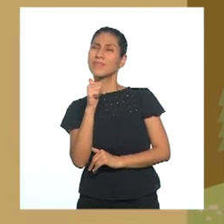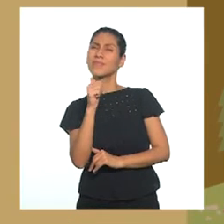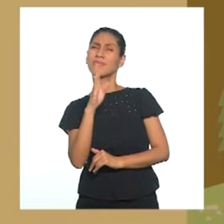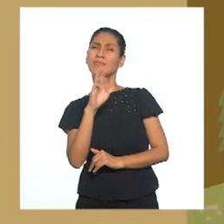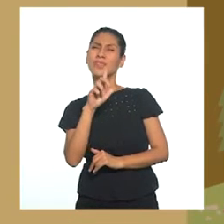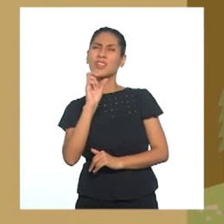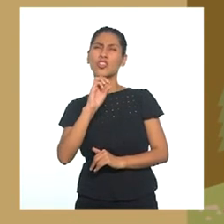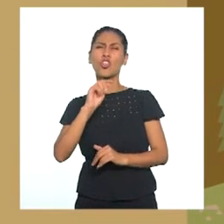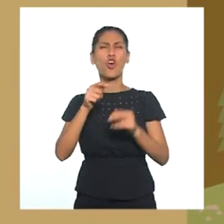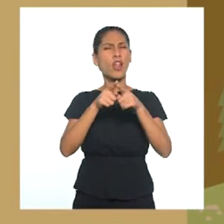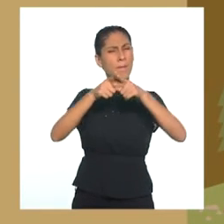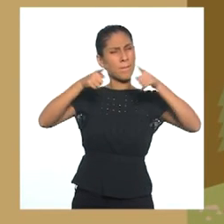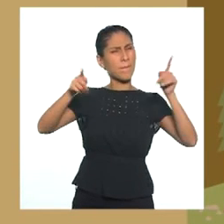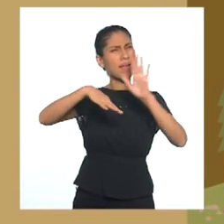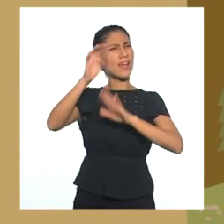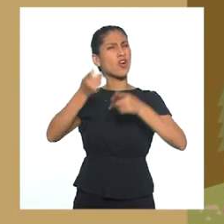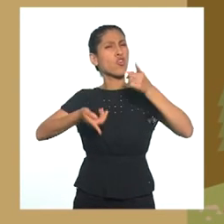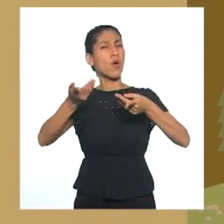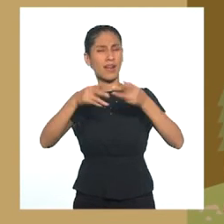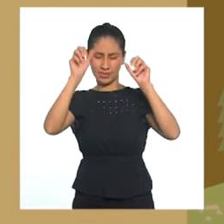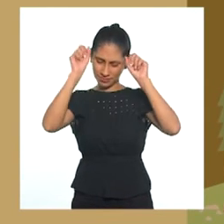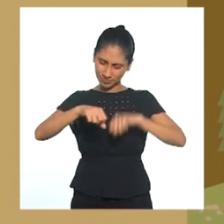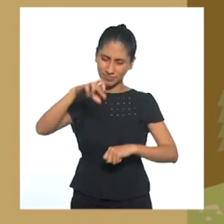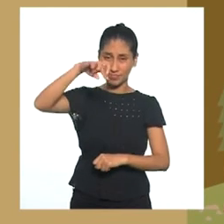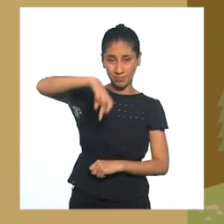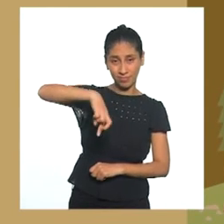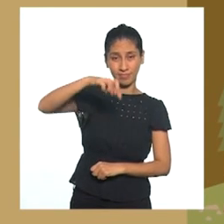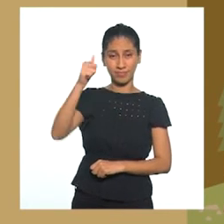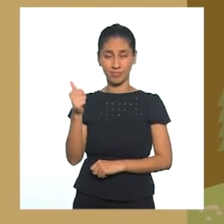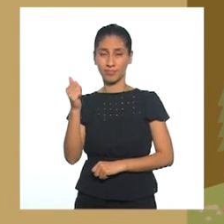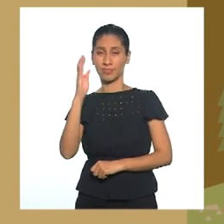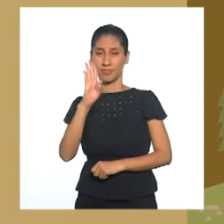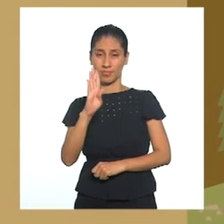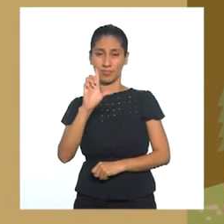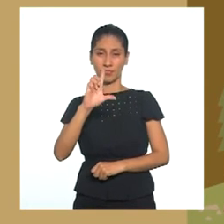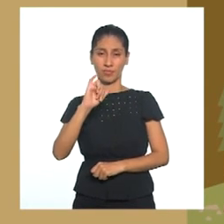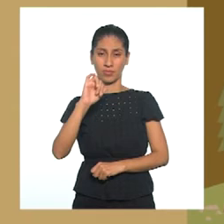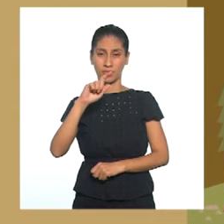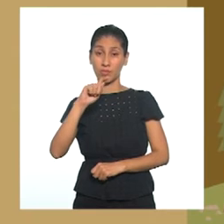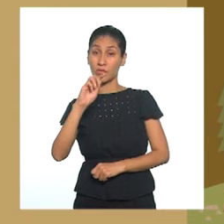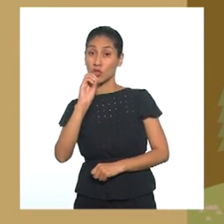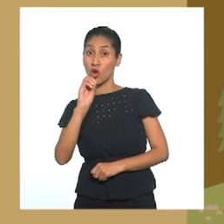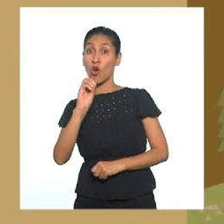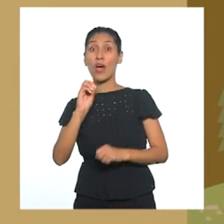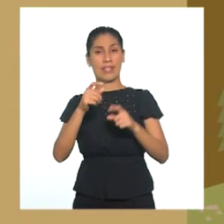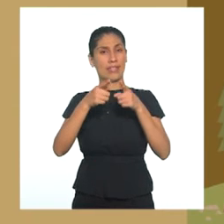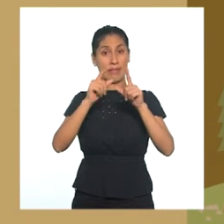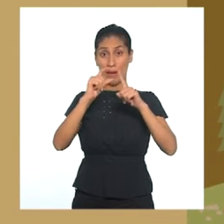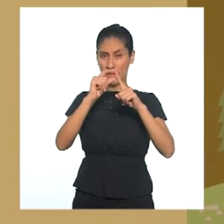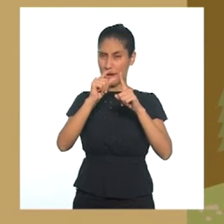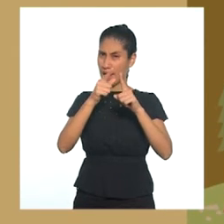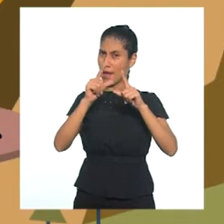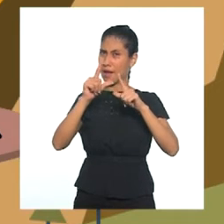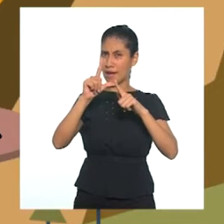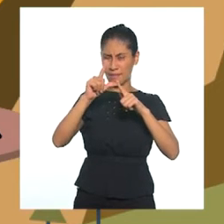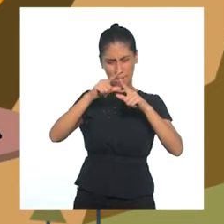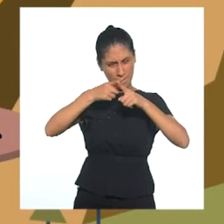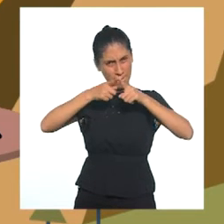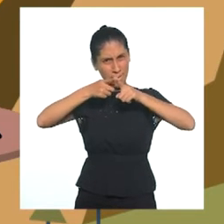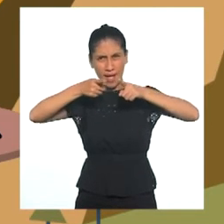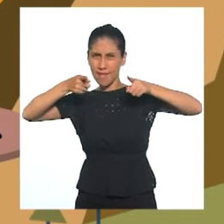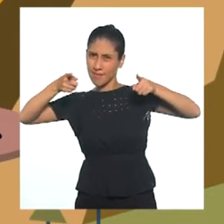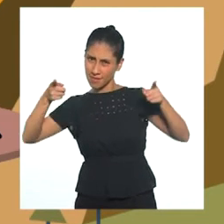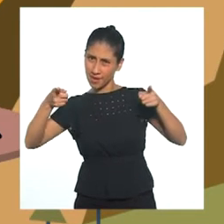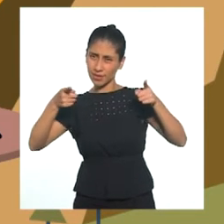largo? Pablito. ¡Así es! Pablito es más largo que Pablo.